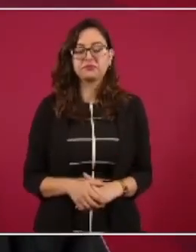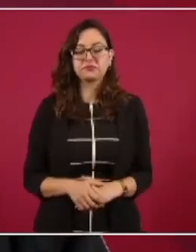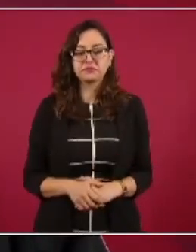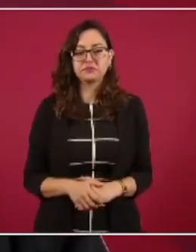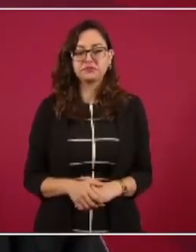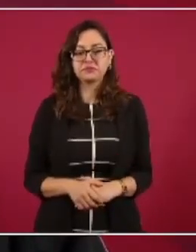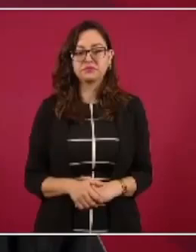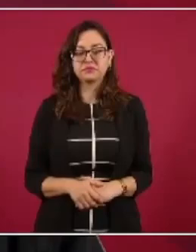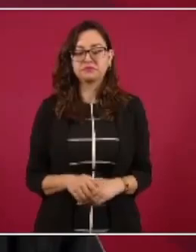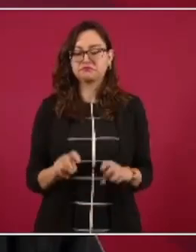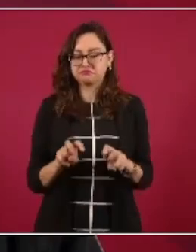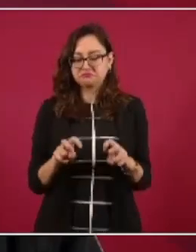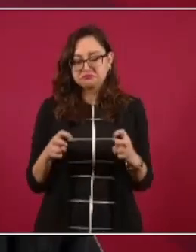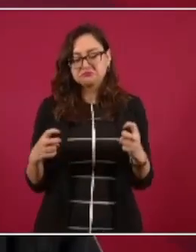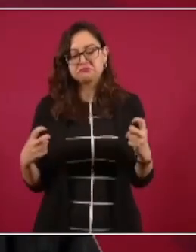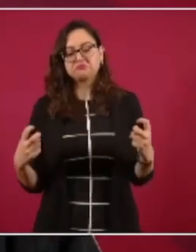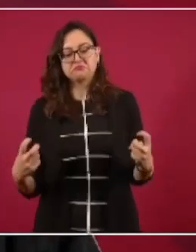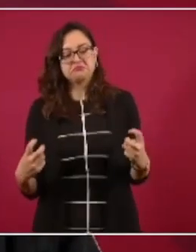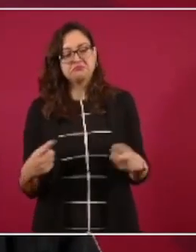Gutiérrez Vivó.